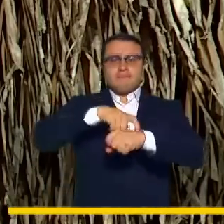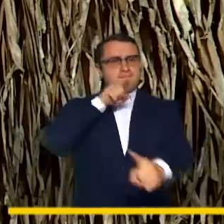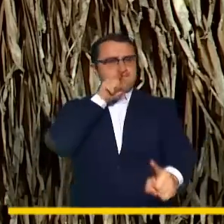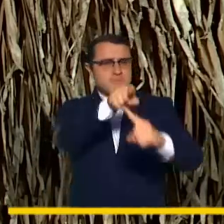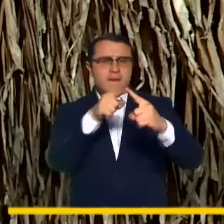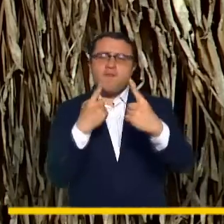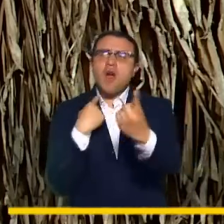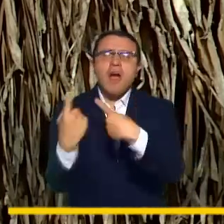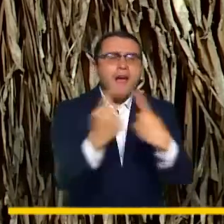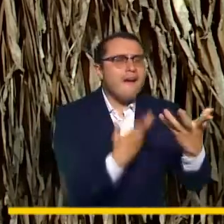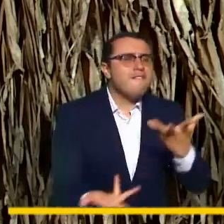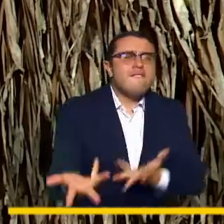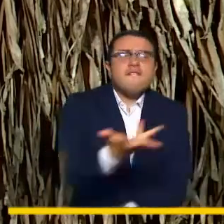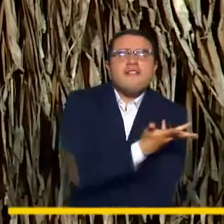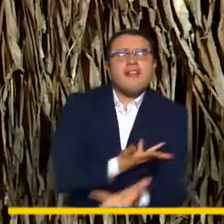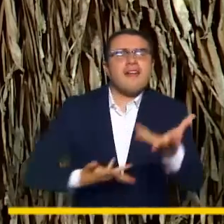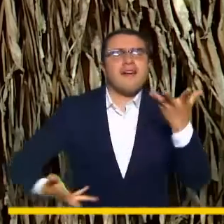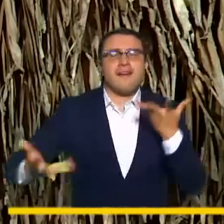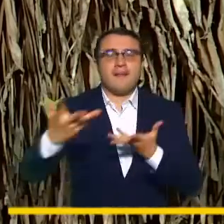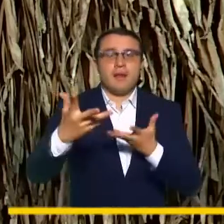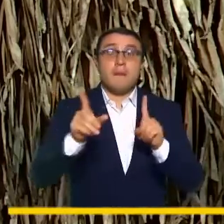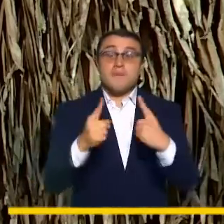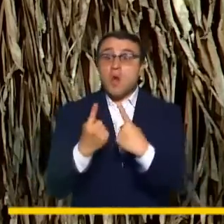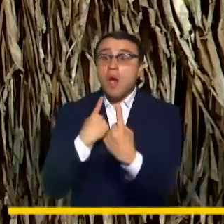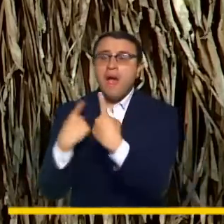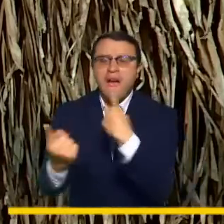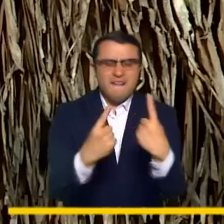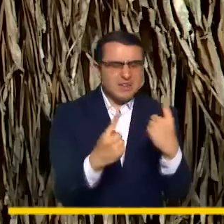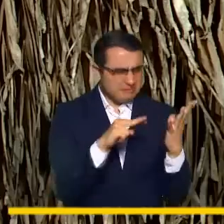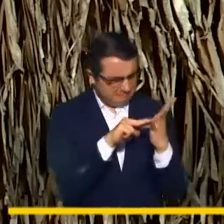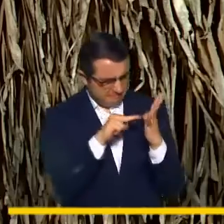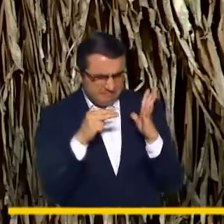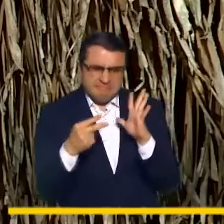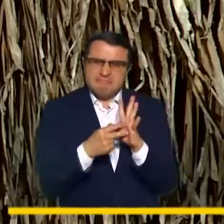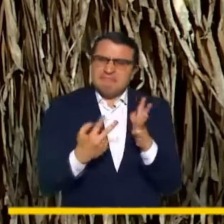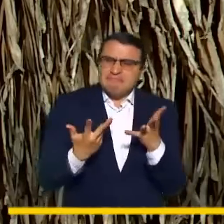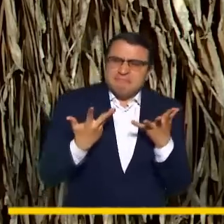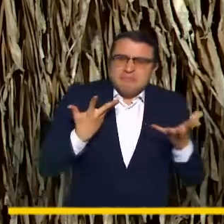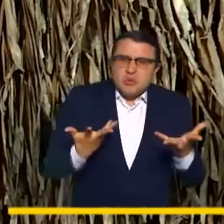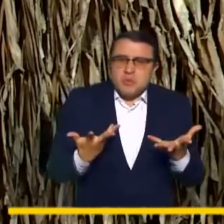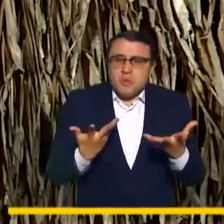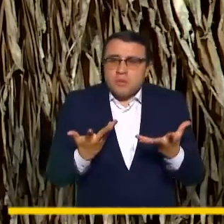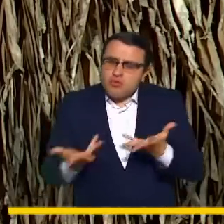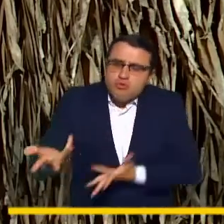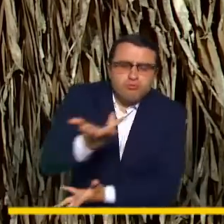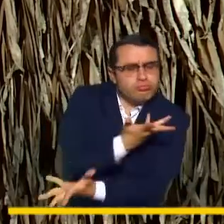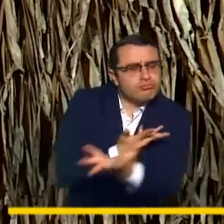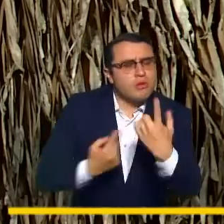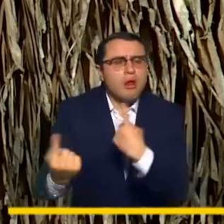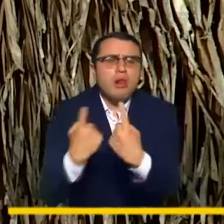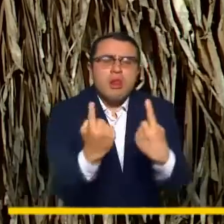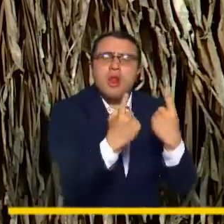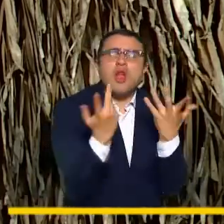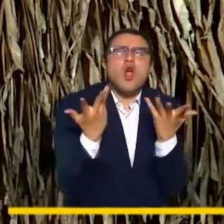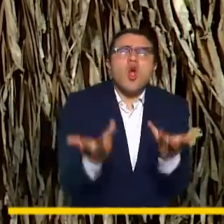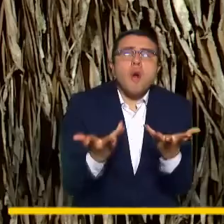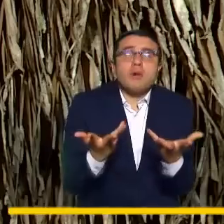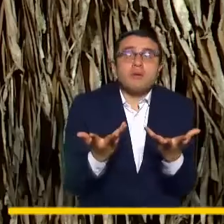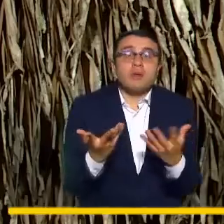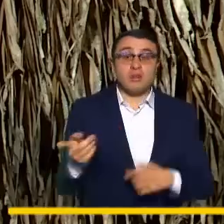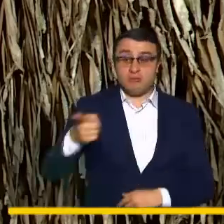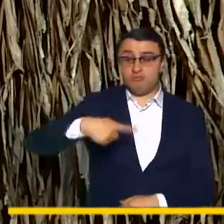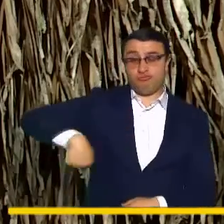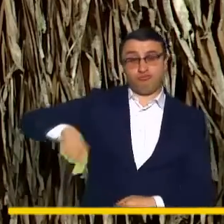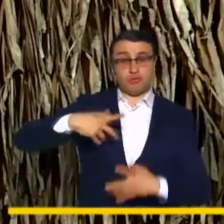Pero tiene que entenderse cómo es ese hablar. ¿Cómo es ese diálogo? Los señores del